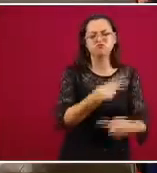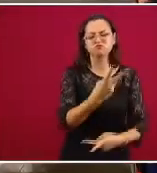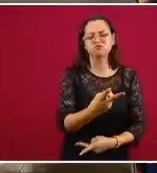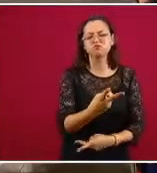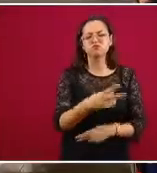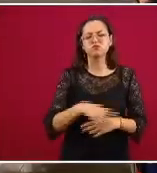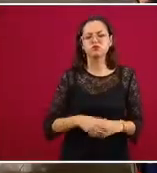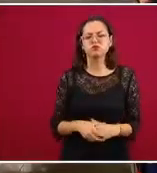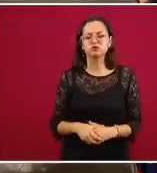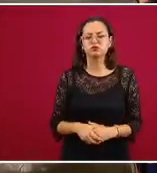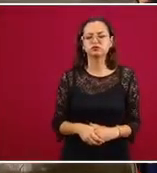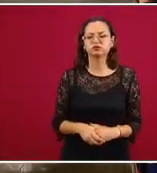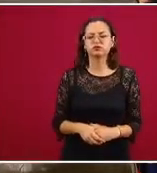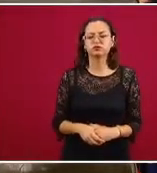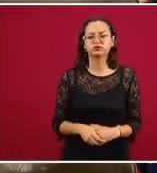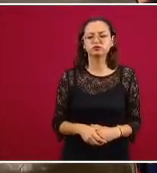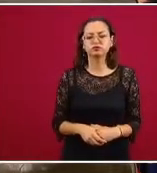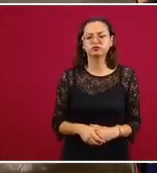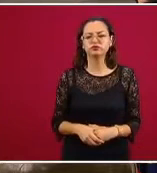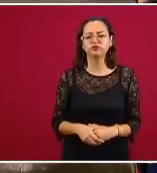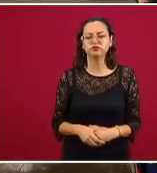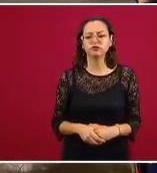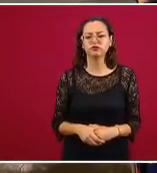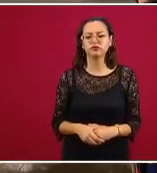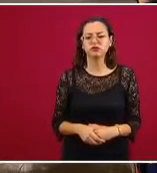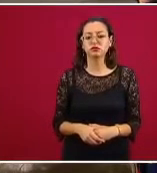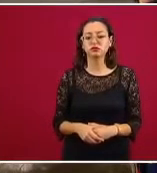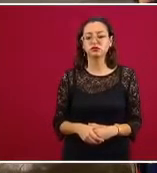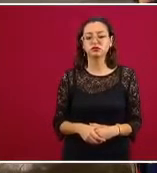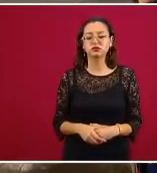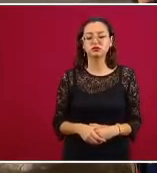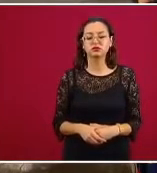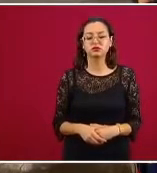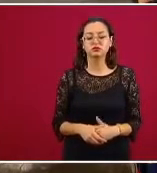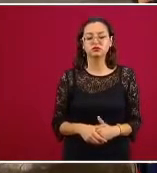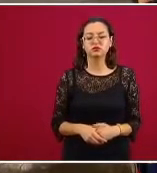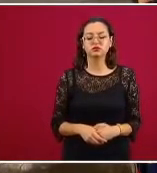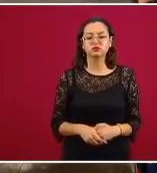firmado por gobiernos anteriores. El siguiente